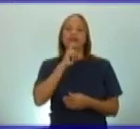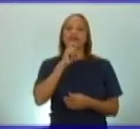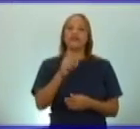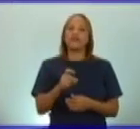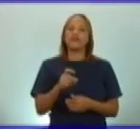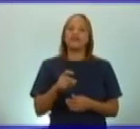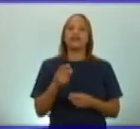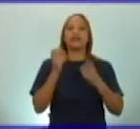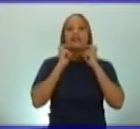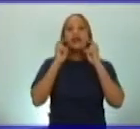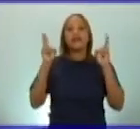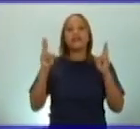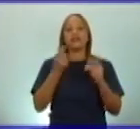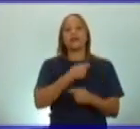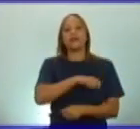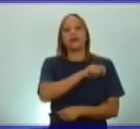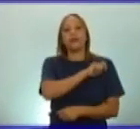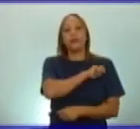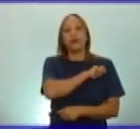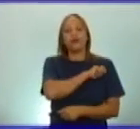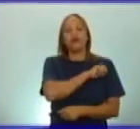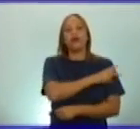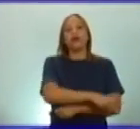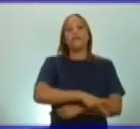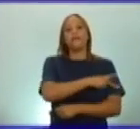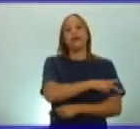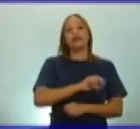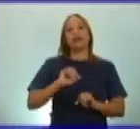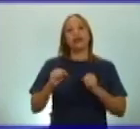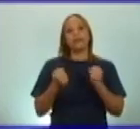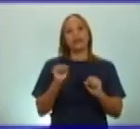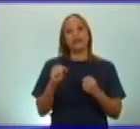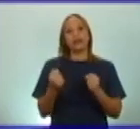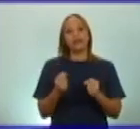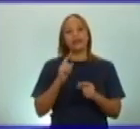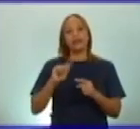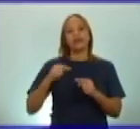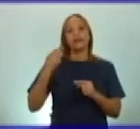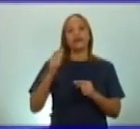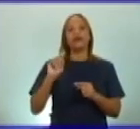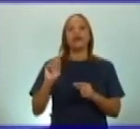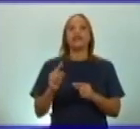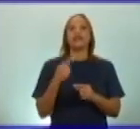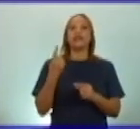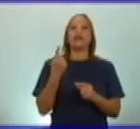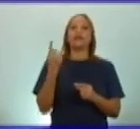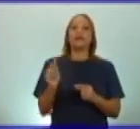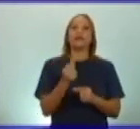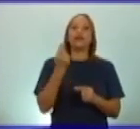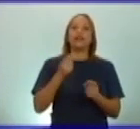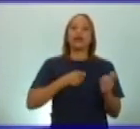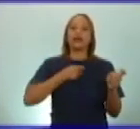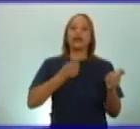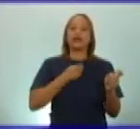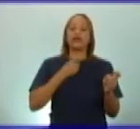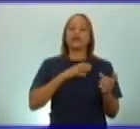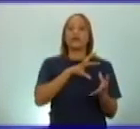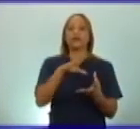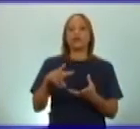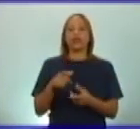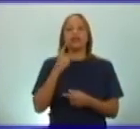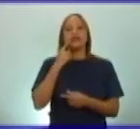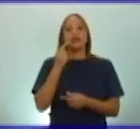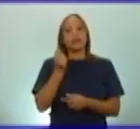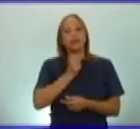la situación para las masas trabajadoras en estos países capitalistas después de la Primera Guerra Mundial. Y si logran ver estas películas también, van